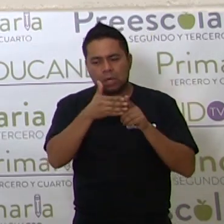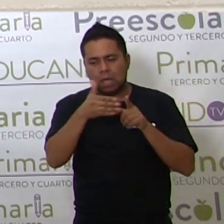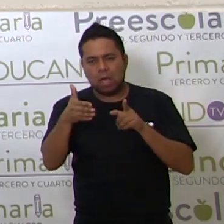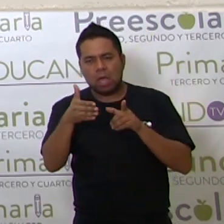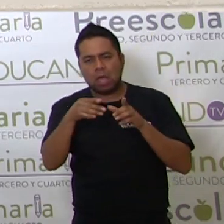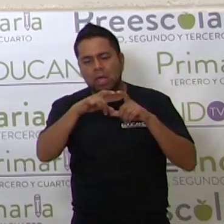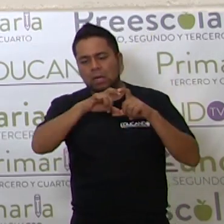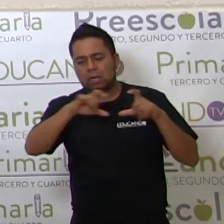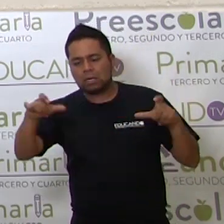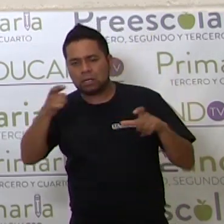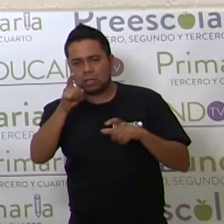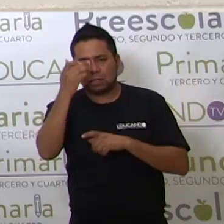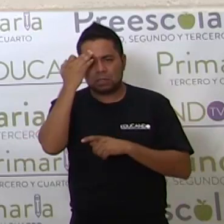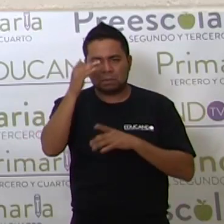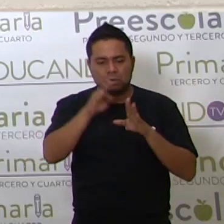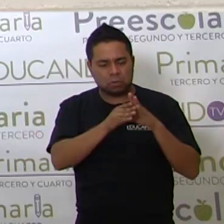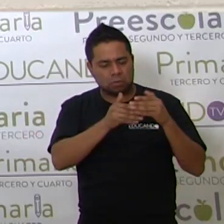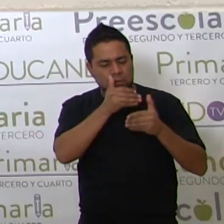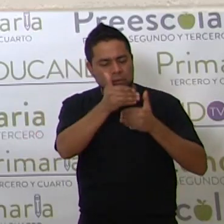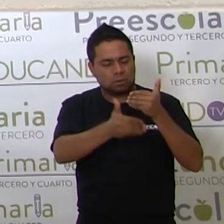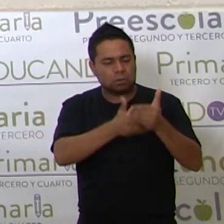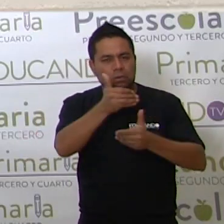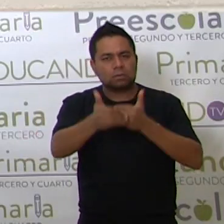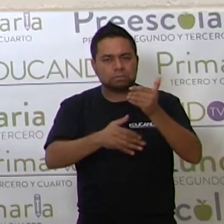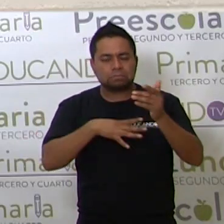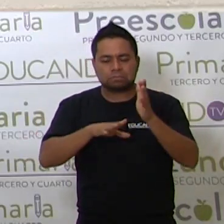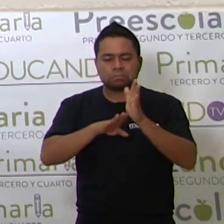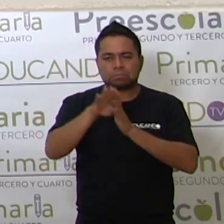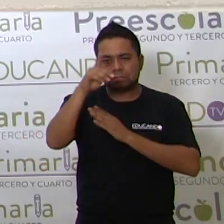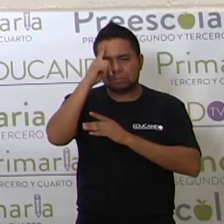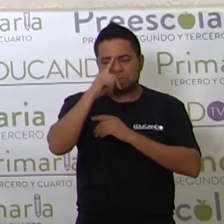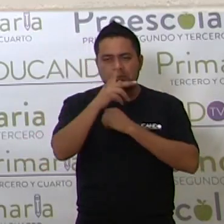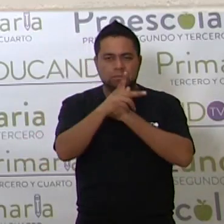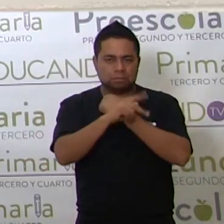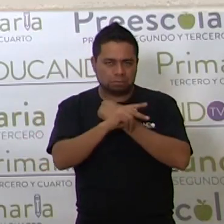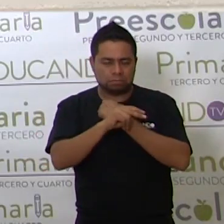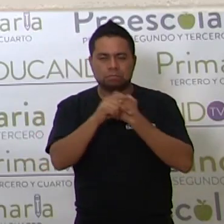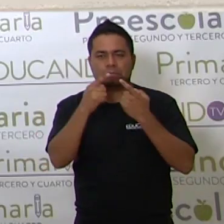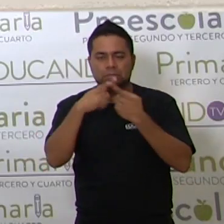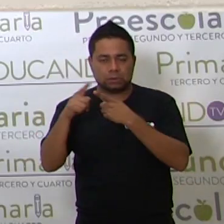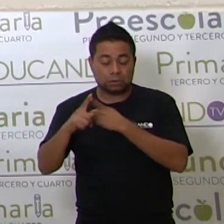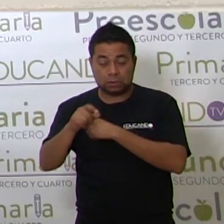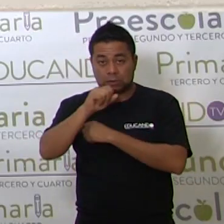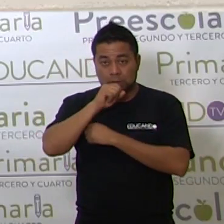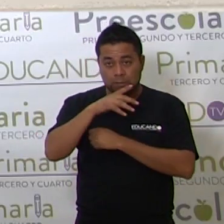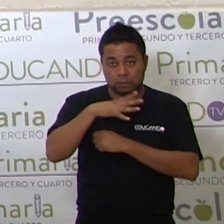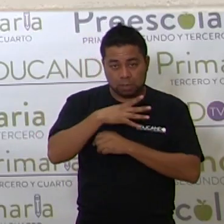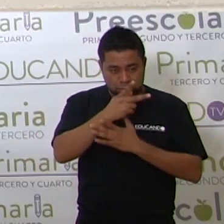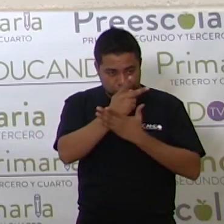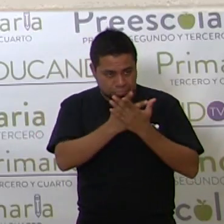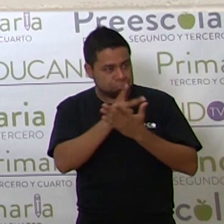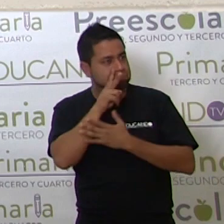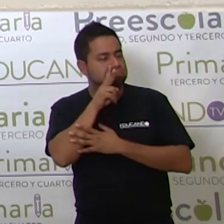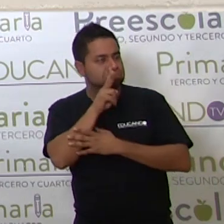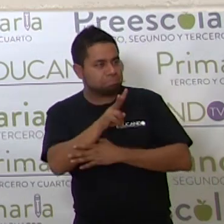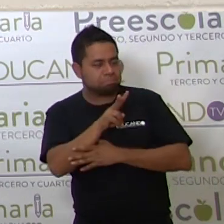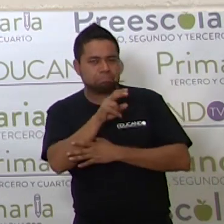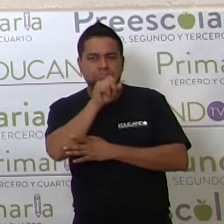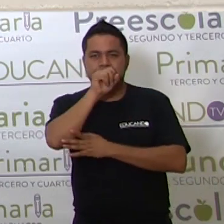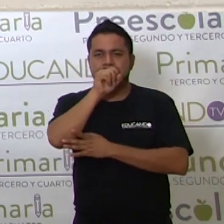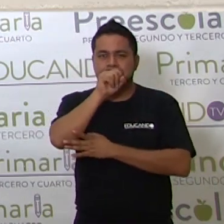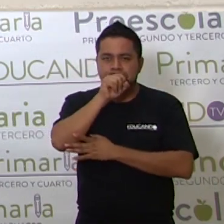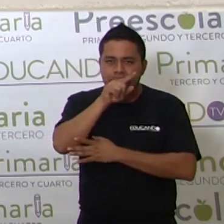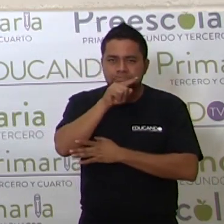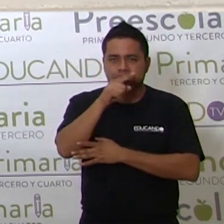tiempo viendo la evolución de los medios de comunicación y también viendo diferentes programas y también vamos a